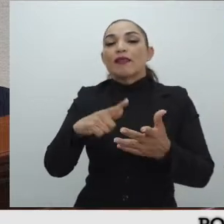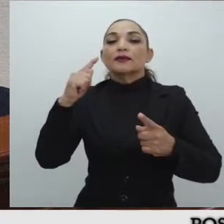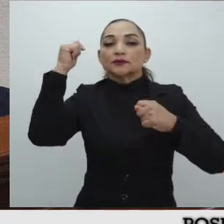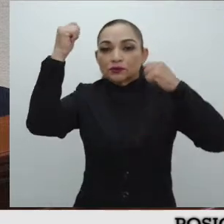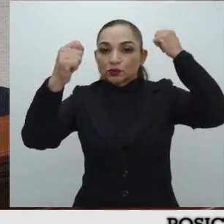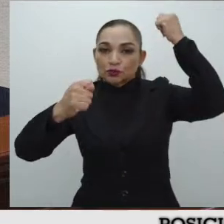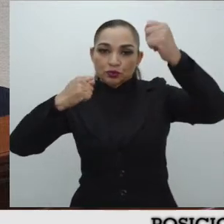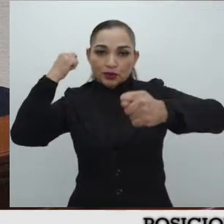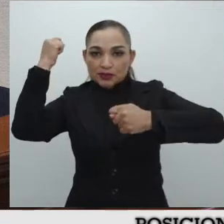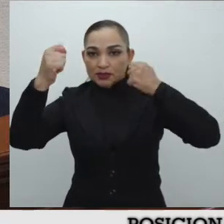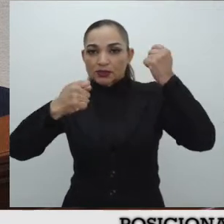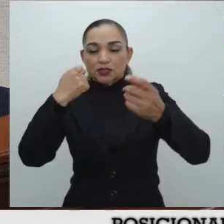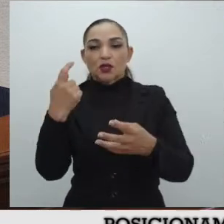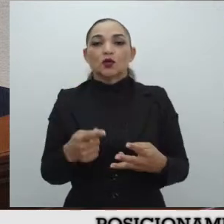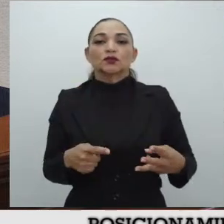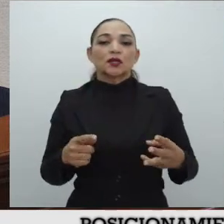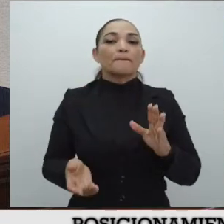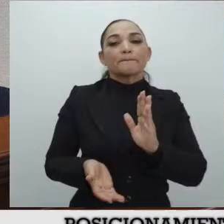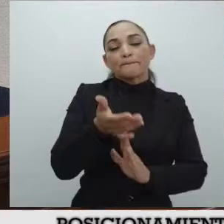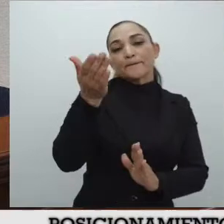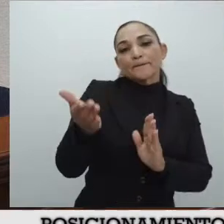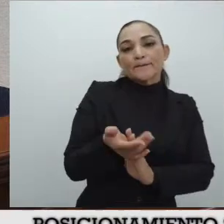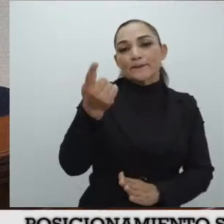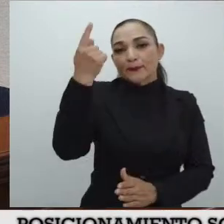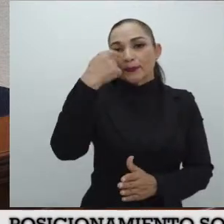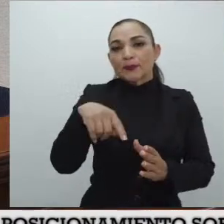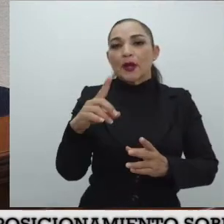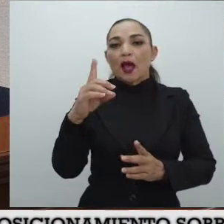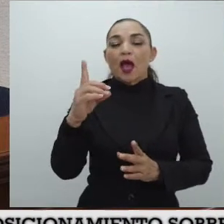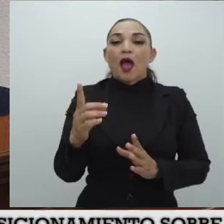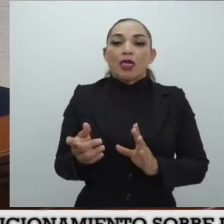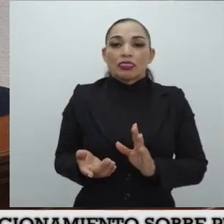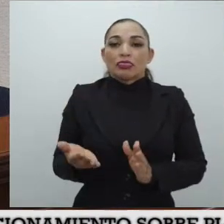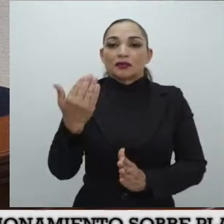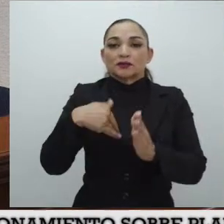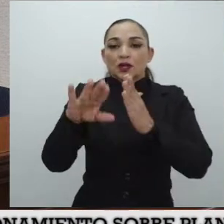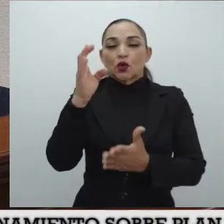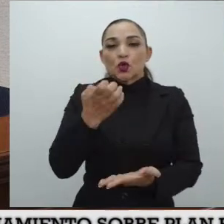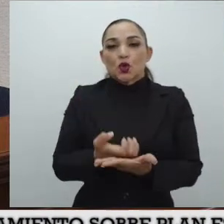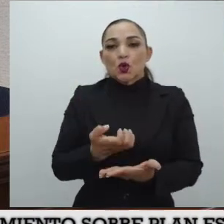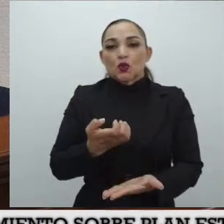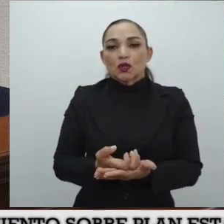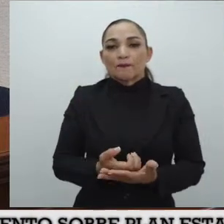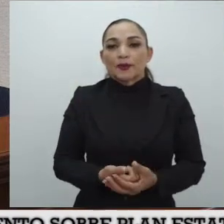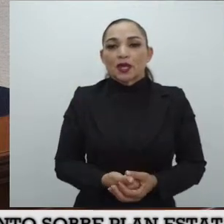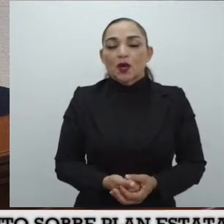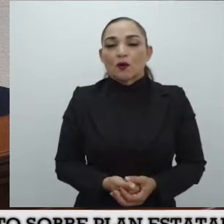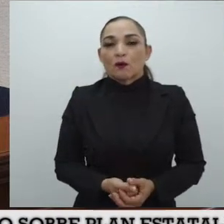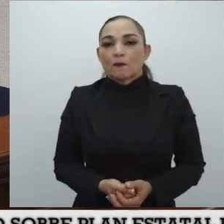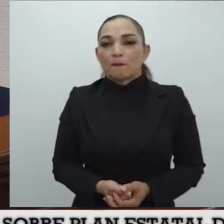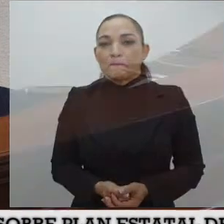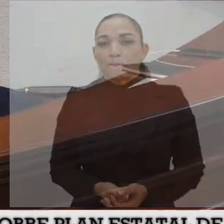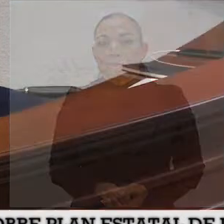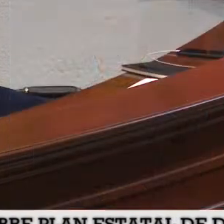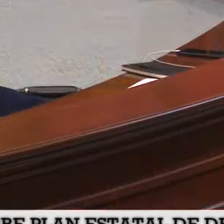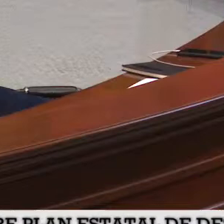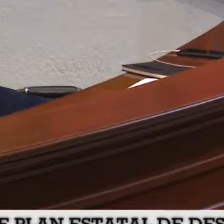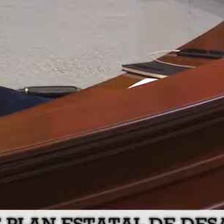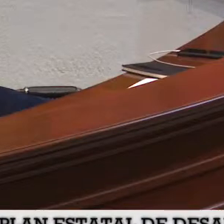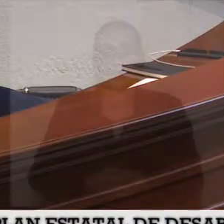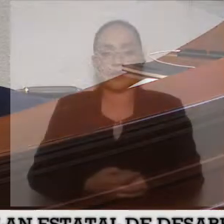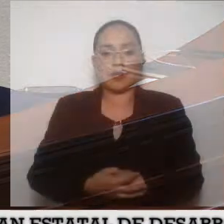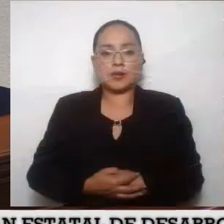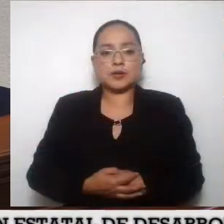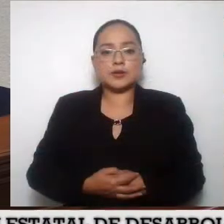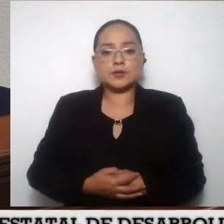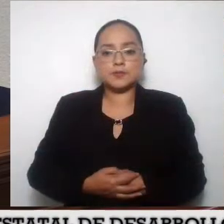turísticos, infraestructura para el desarrollo económico y el bienestar, y ciencia y tecnología e innovación con impacto